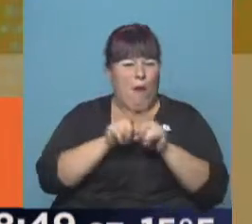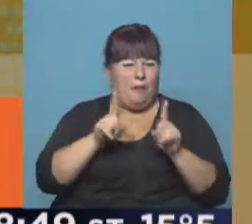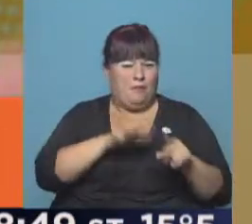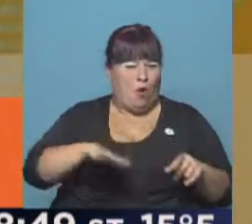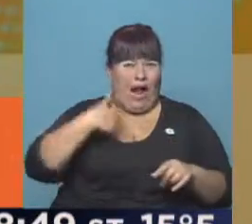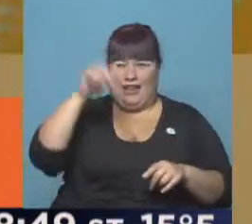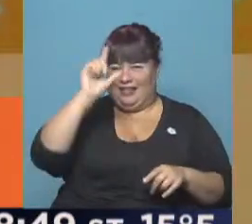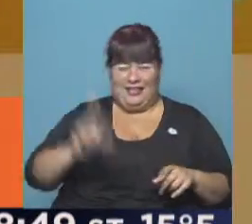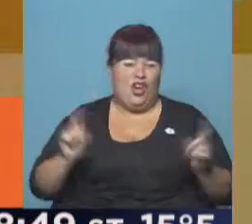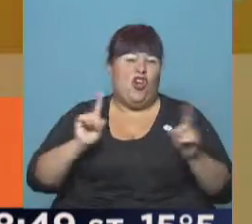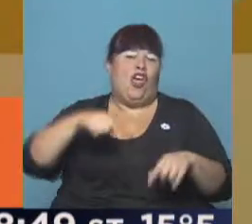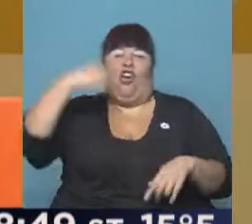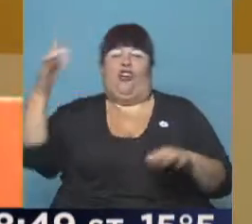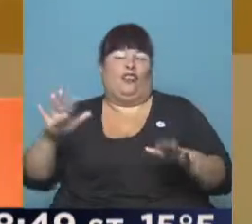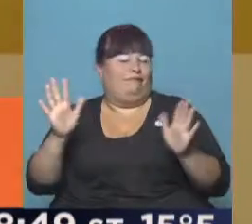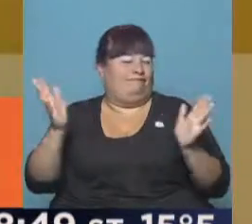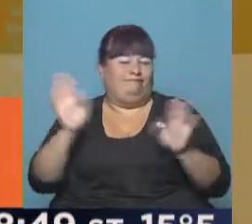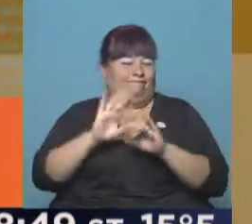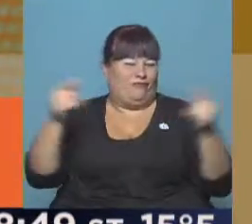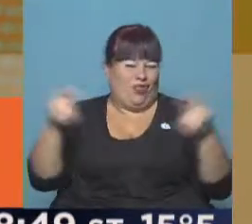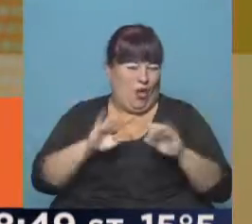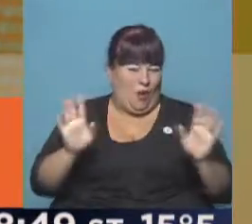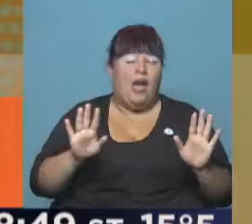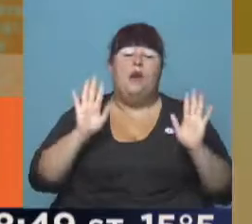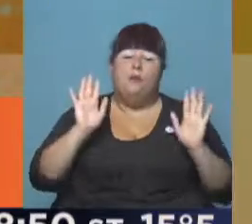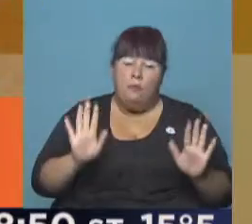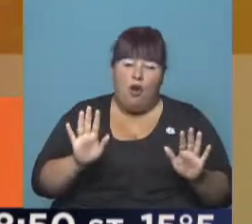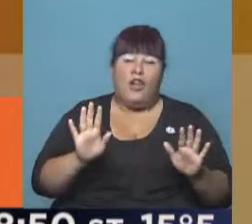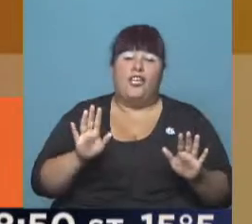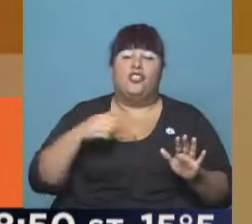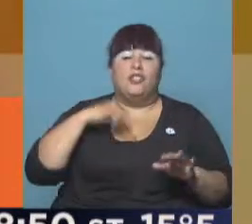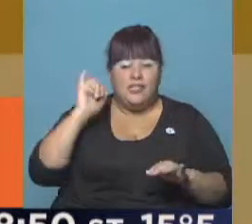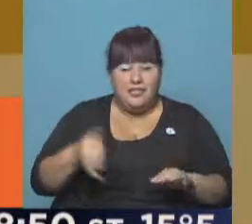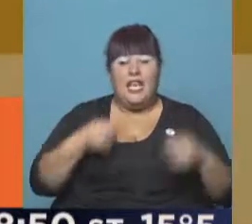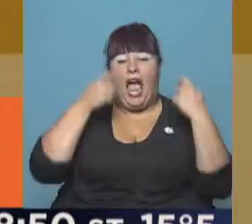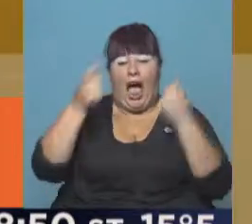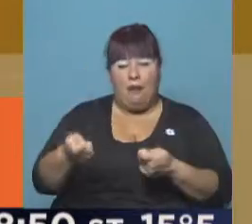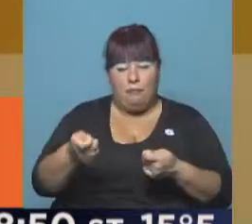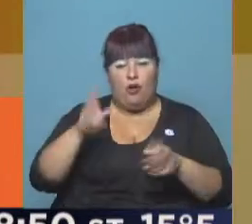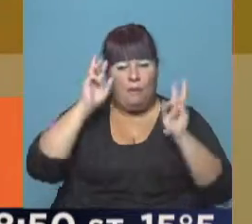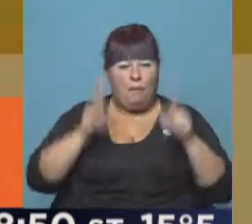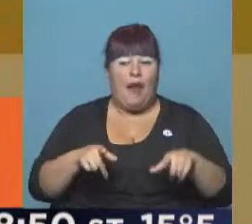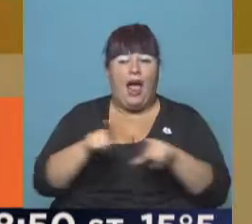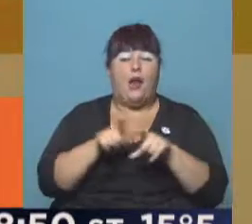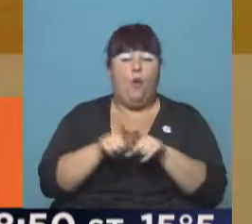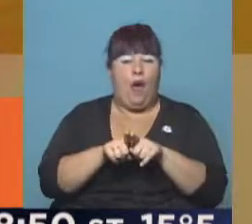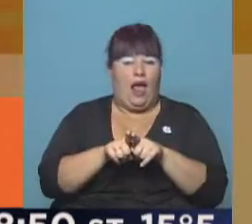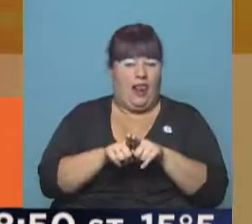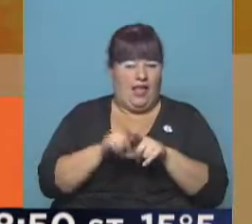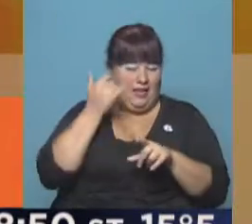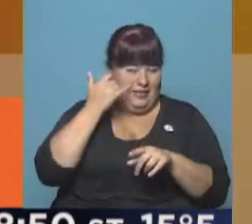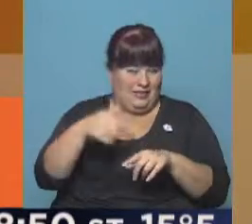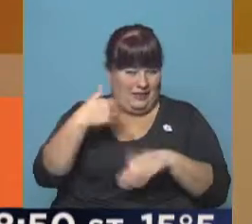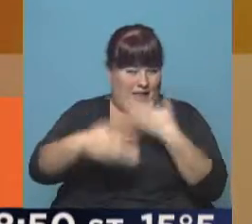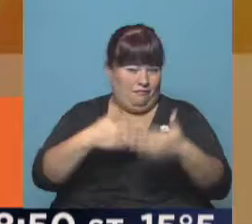no es que entonces absolutamente inconducente pero eso a nosotros sí apoyamos otras iniciativas cómo es que esa traza